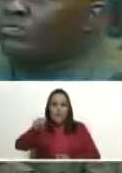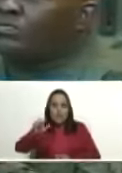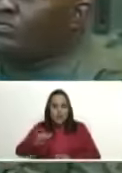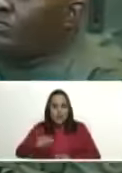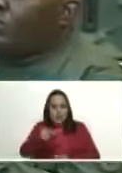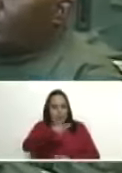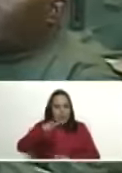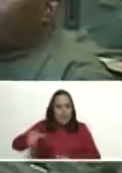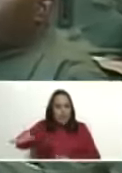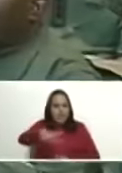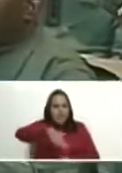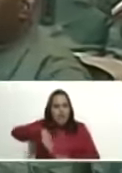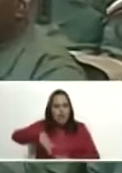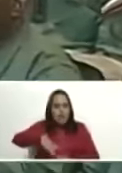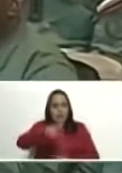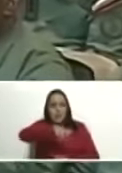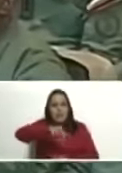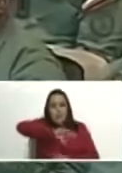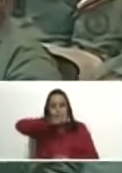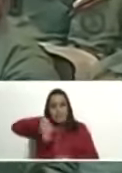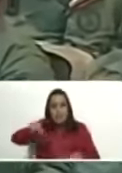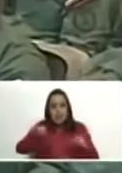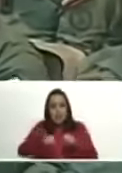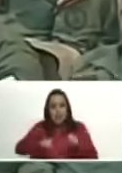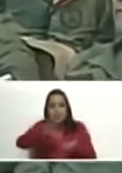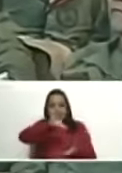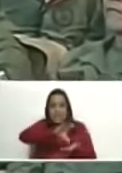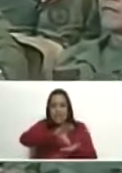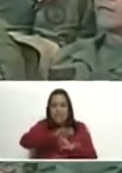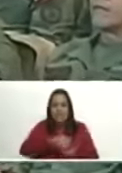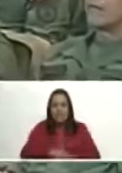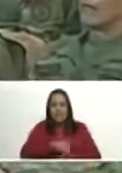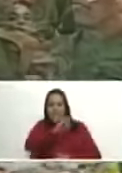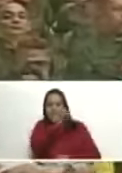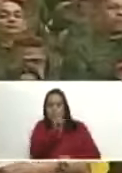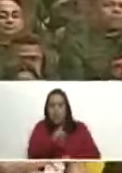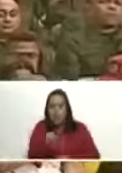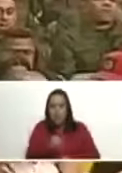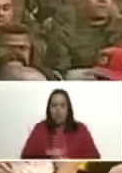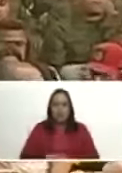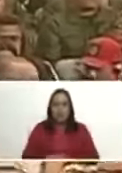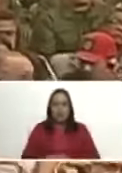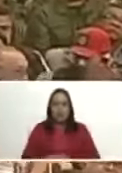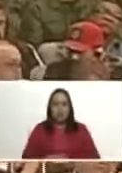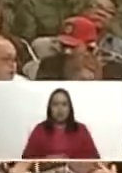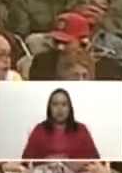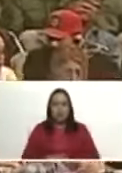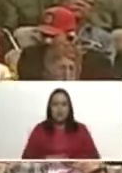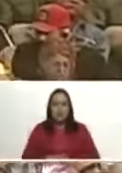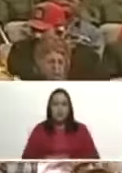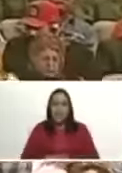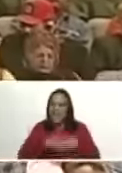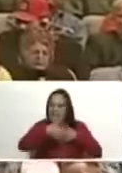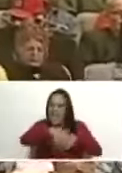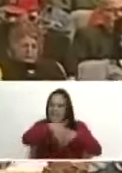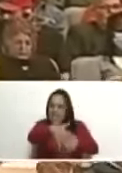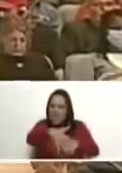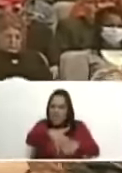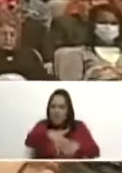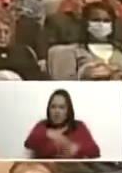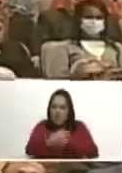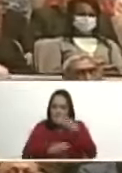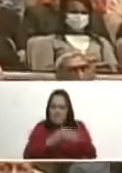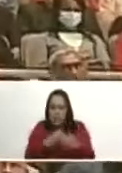llaneros, andinos, centrales, zulianos, los ejércitos que